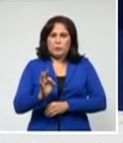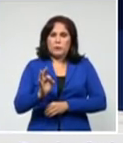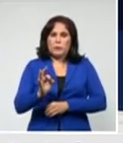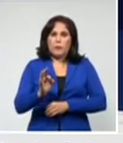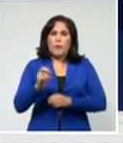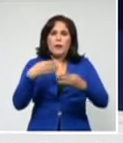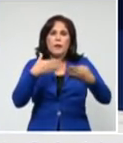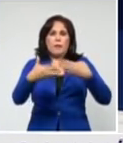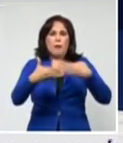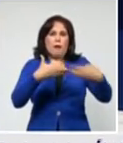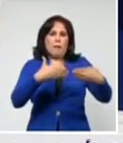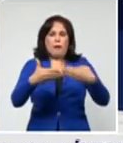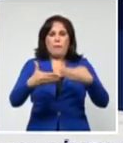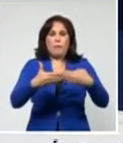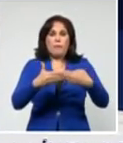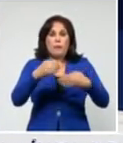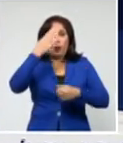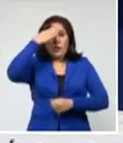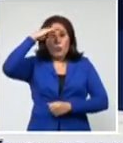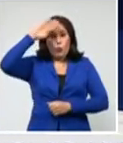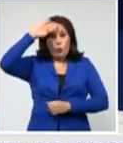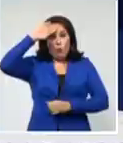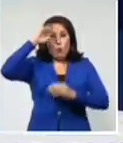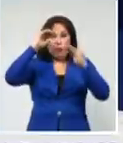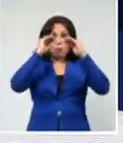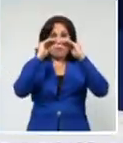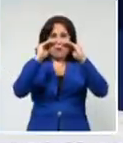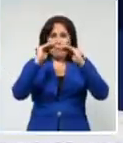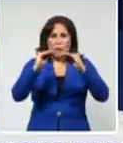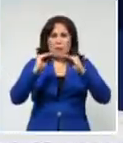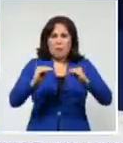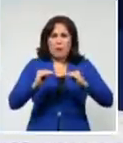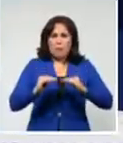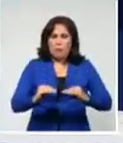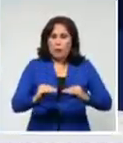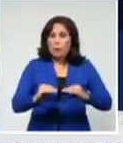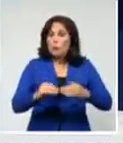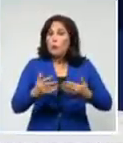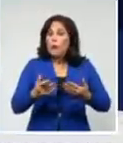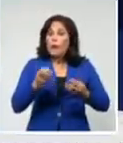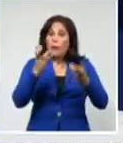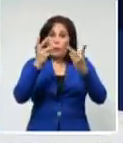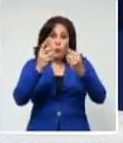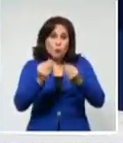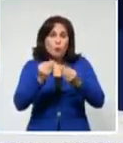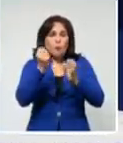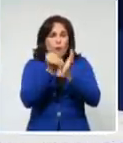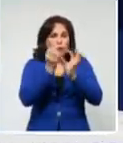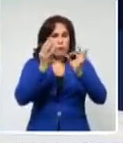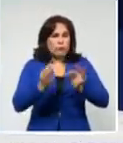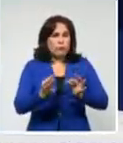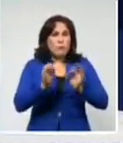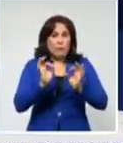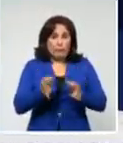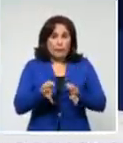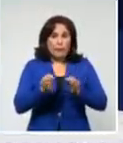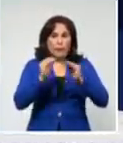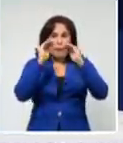Panamá. Cuba, en la región de las Américas, pues de acuerdo al número de casos afectados,